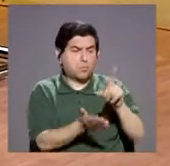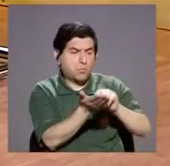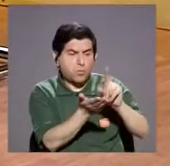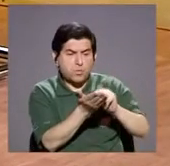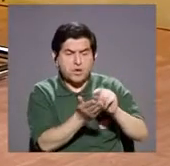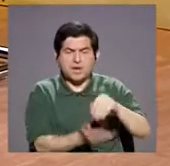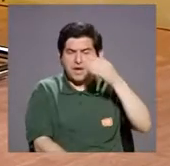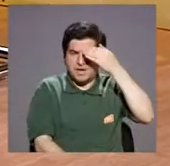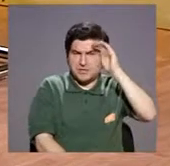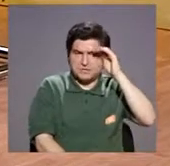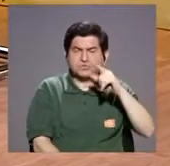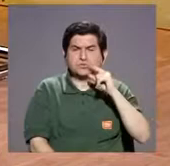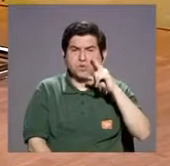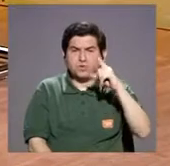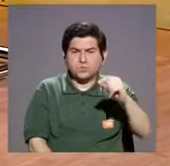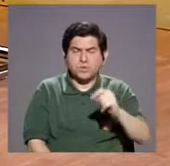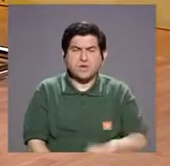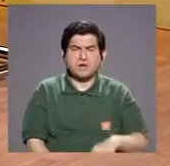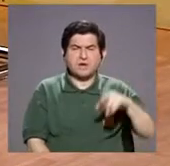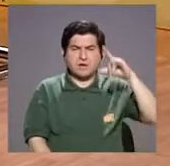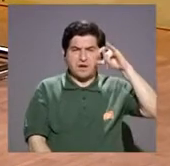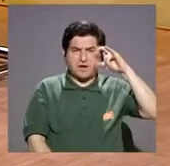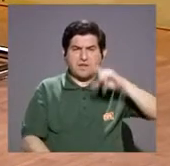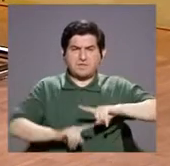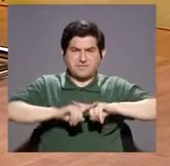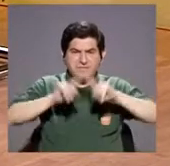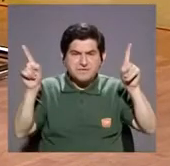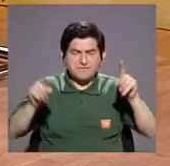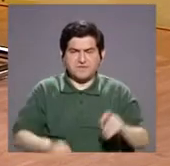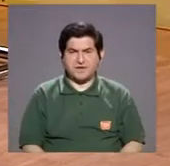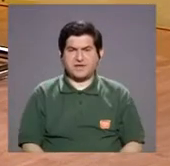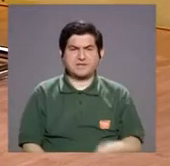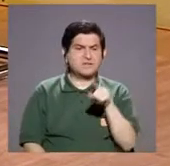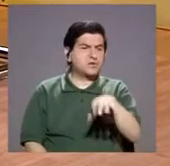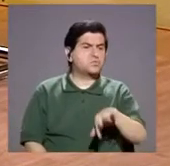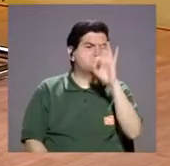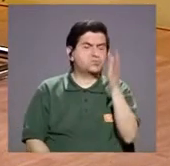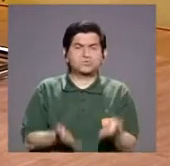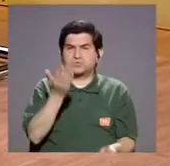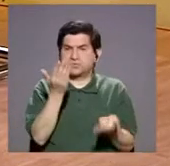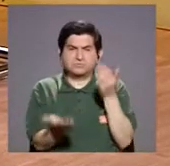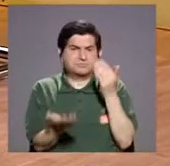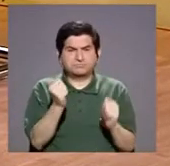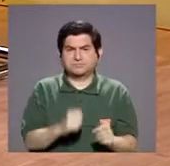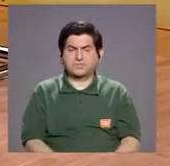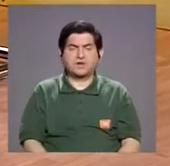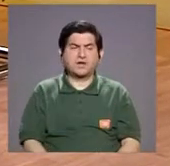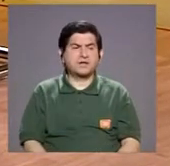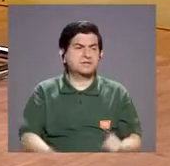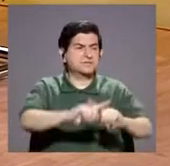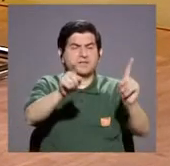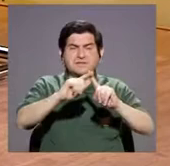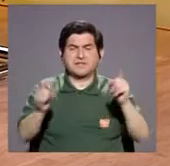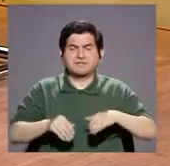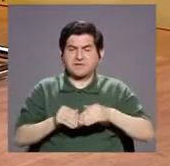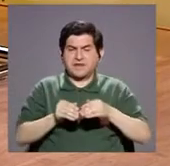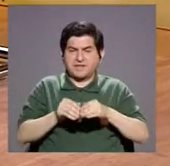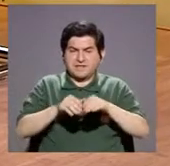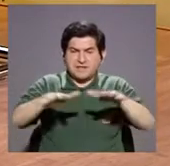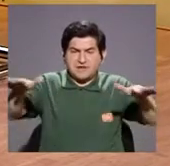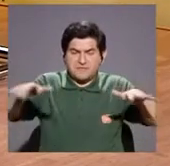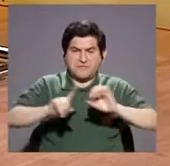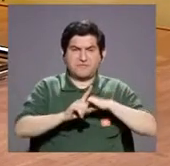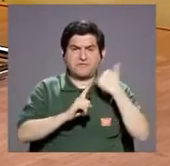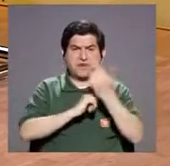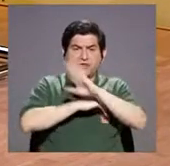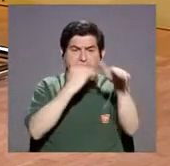aparecen en facebook twitter e instagram son muy diferentes a las publicaciones que usted se va a encontrar en una u otra red social porque todas